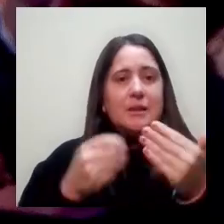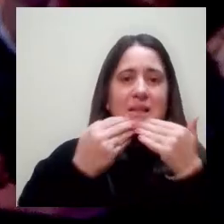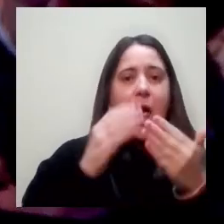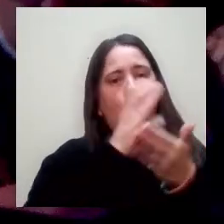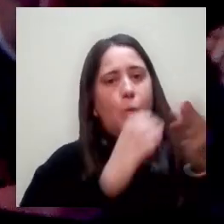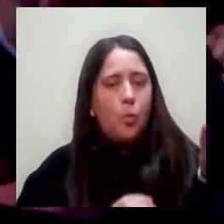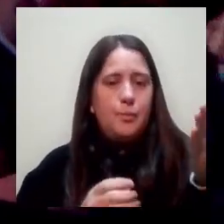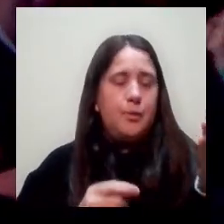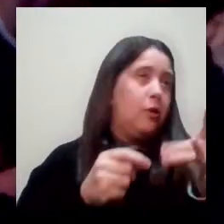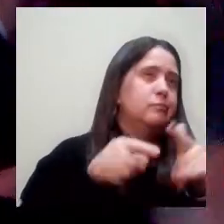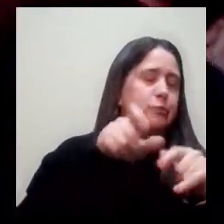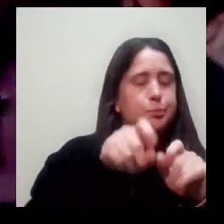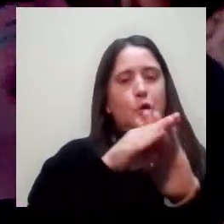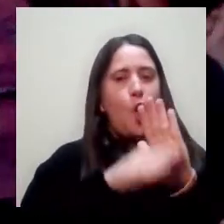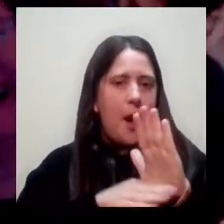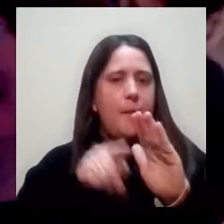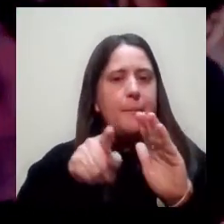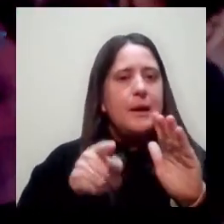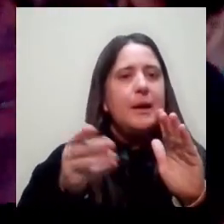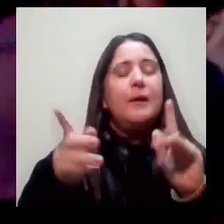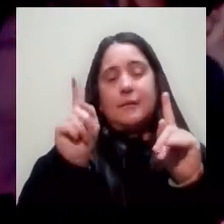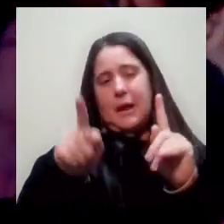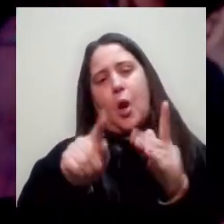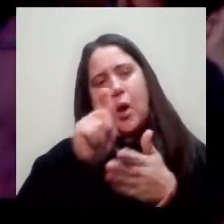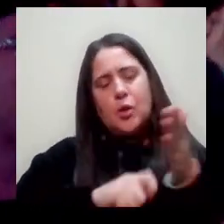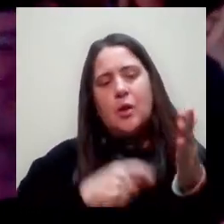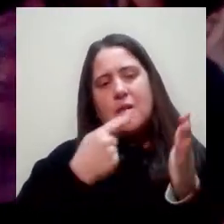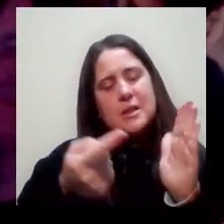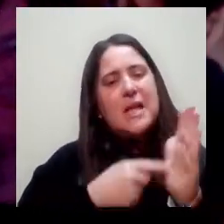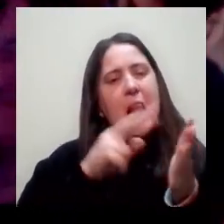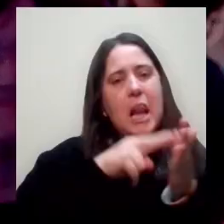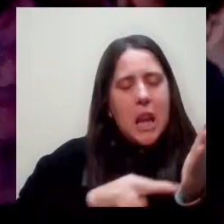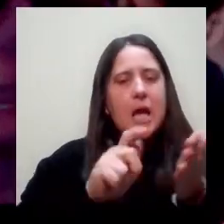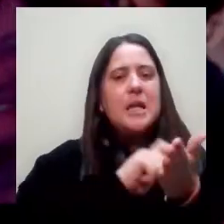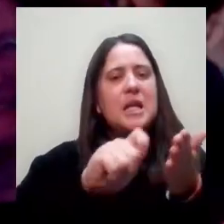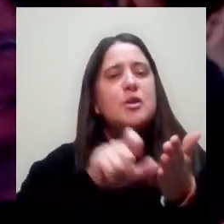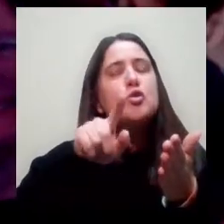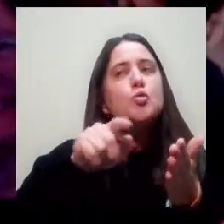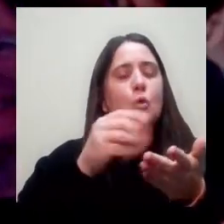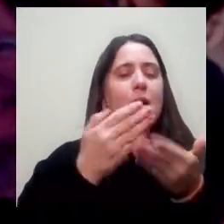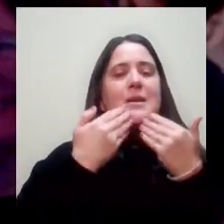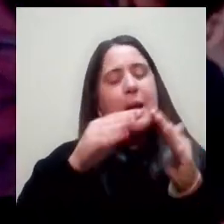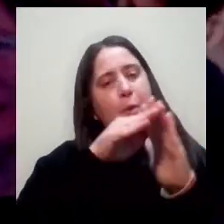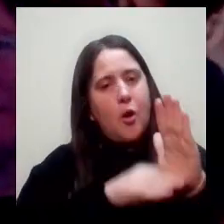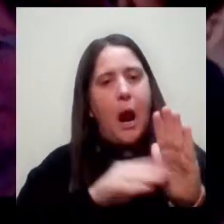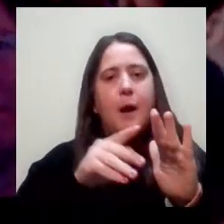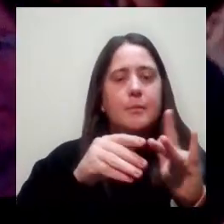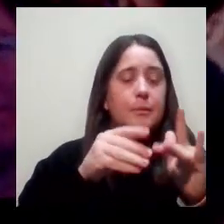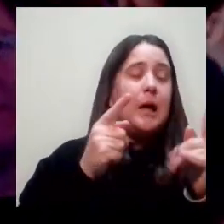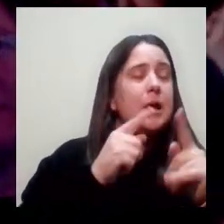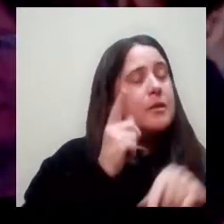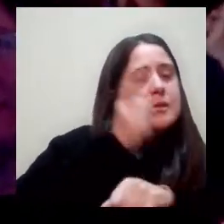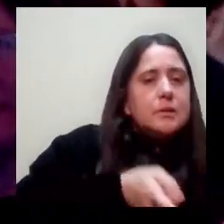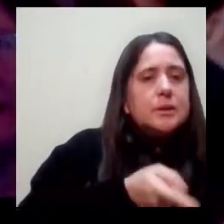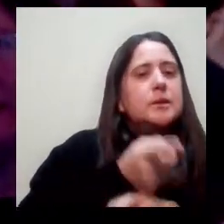nos plantea Simón Tolchinsky en Leer y escribir a través del currículum en su libro, se toman decisiones donde la escritura